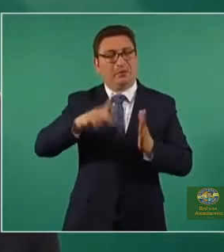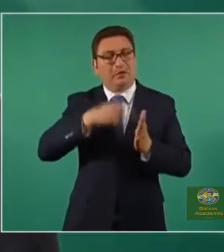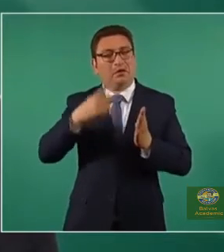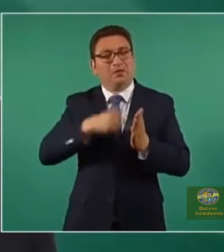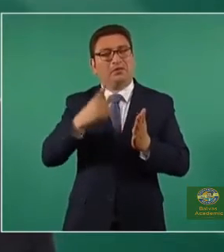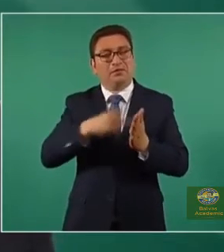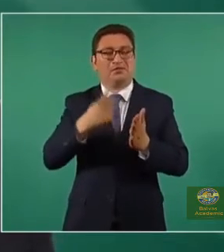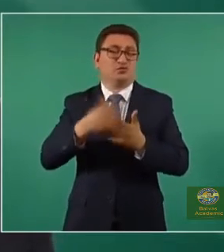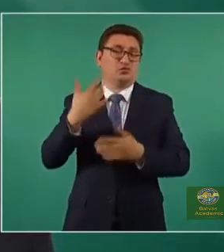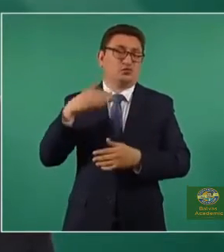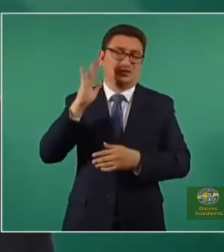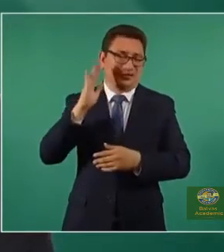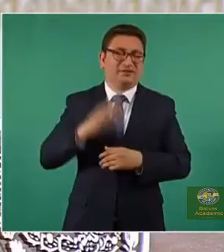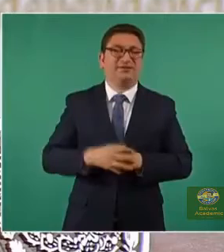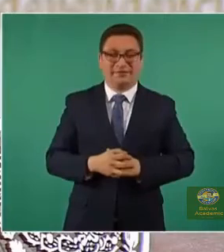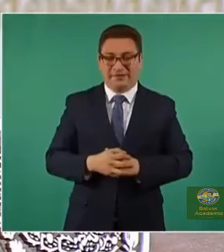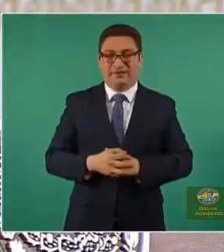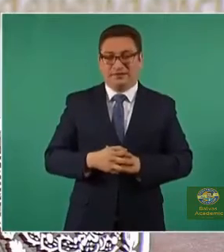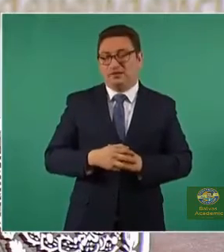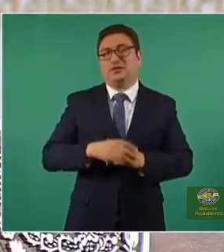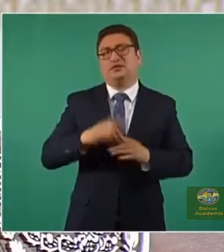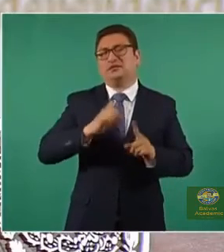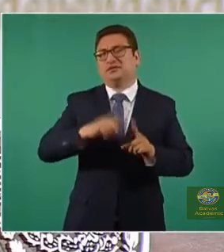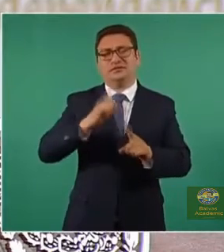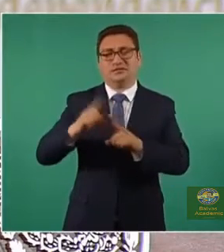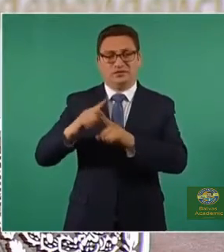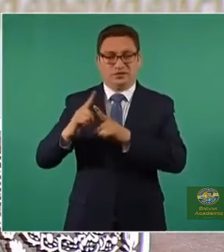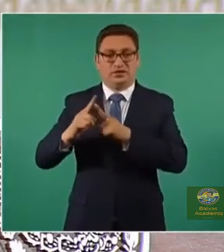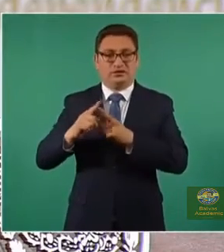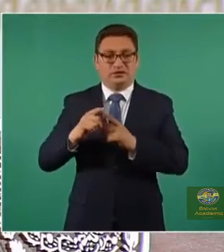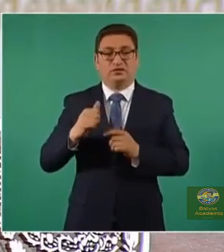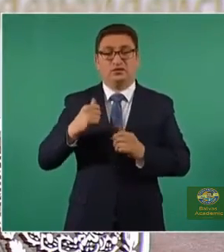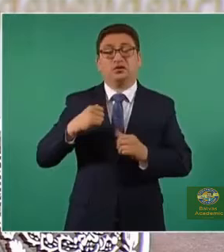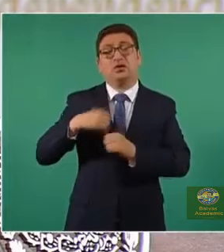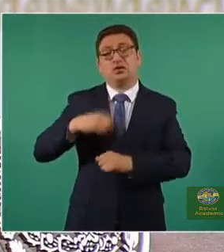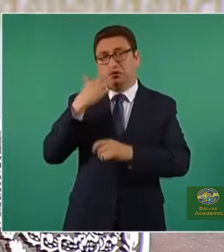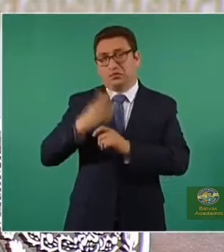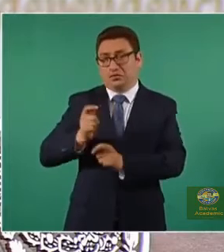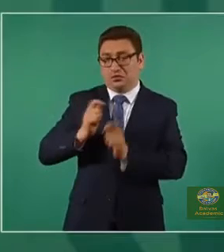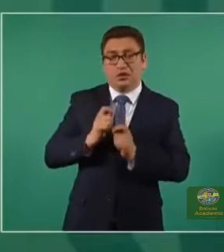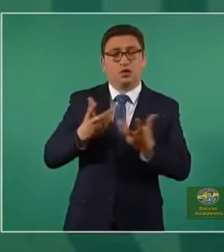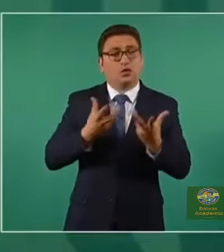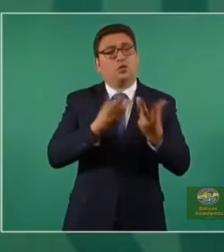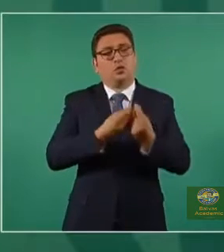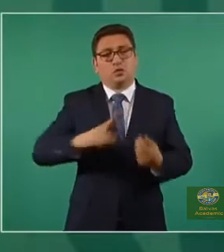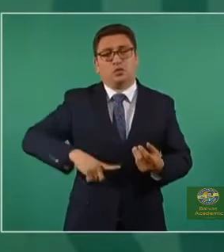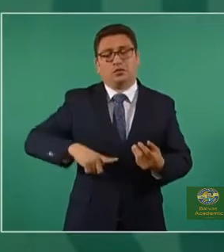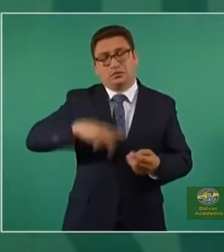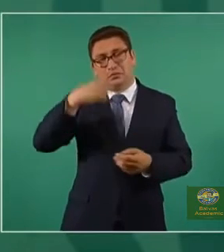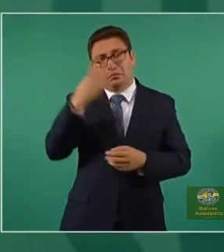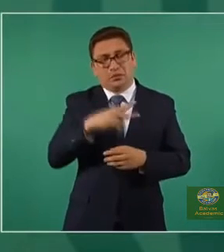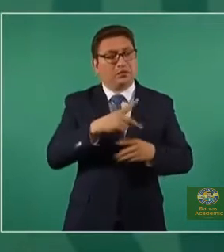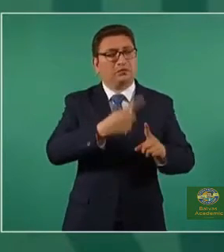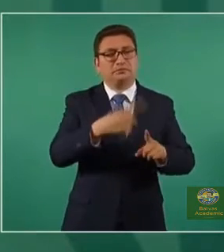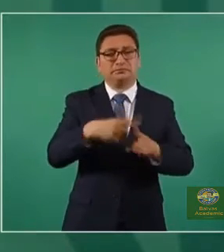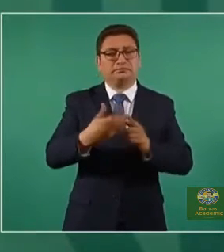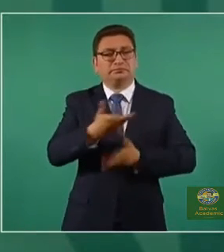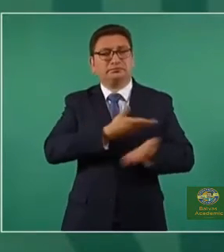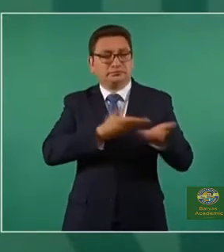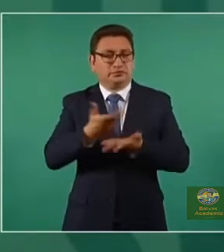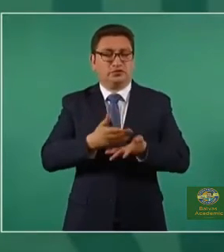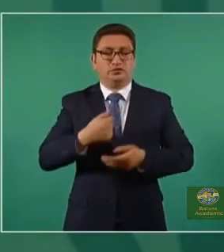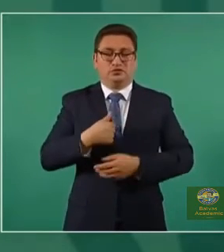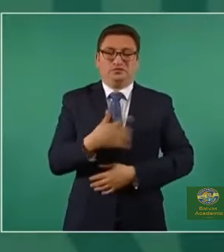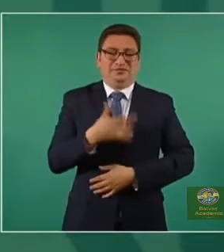en anteriores ocasiones y en otras capacidades he estado acá cooperando y trabajando con el gobierno mexicano. Así que para mí es